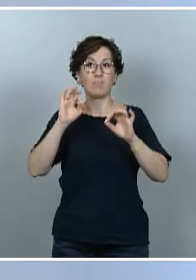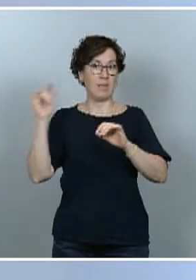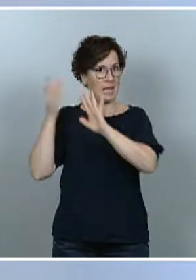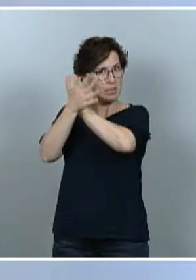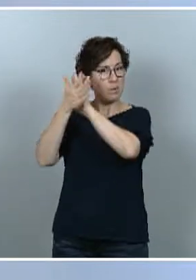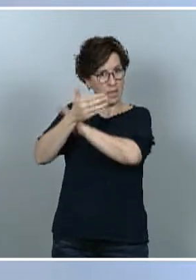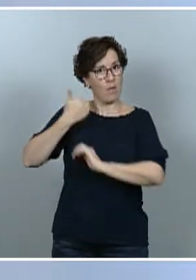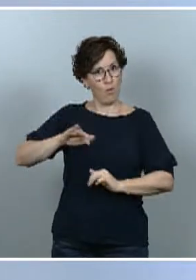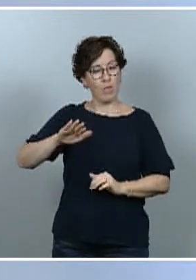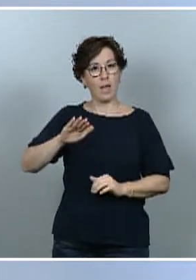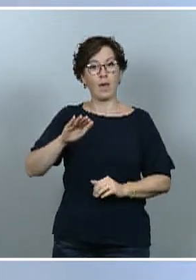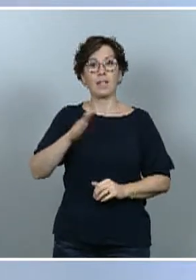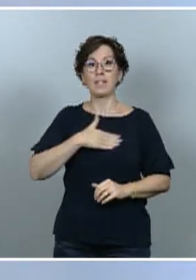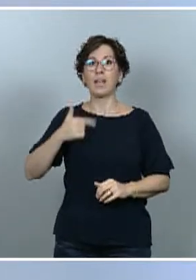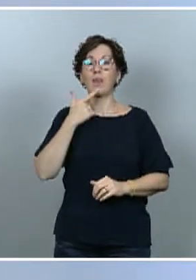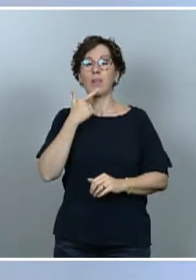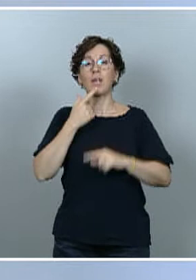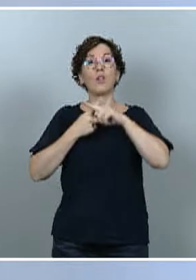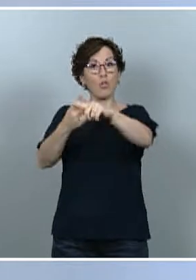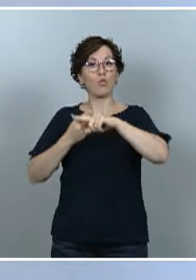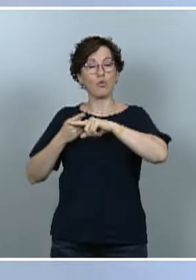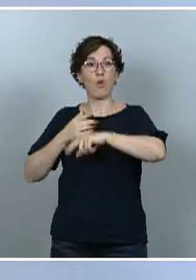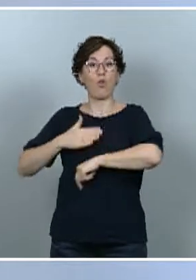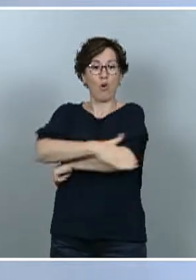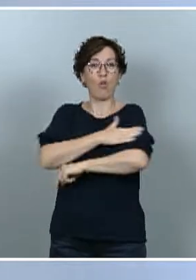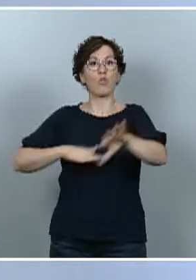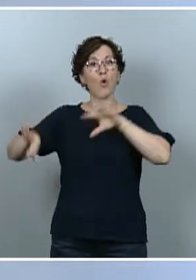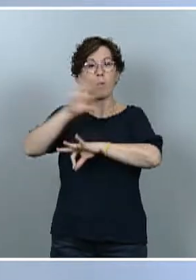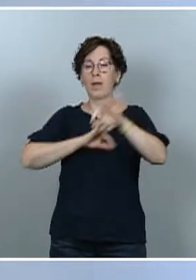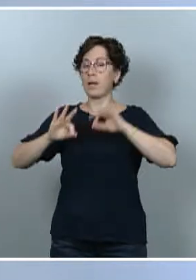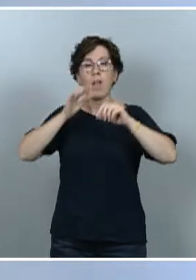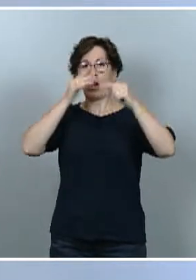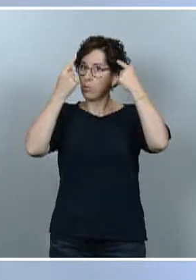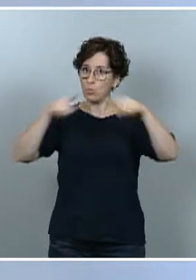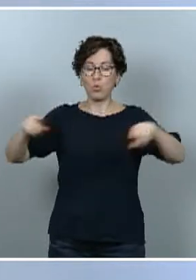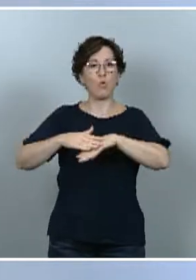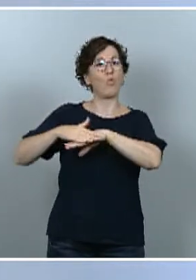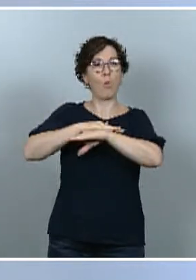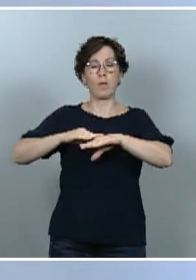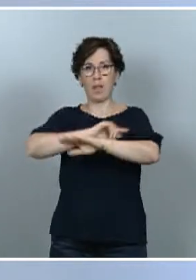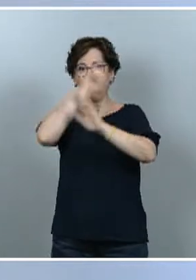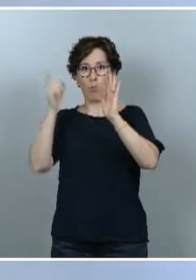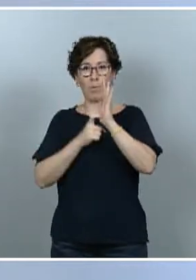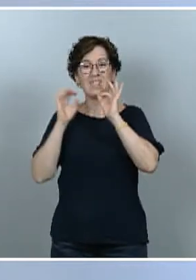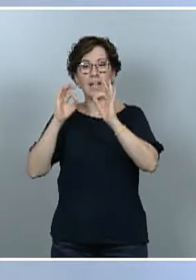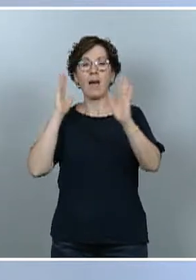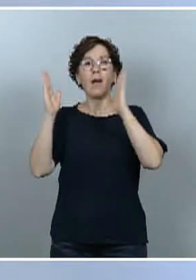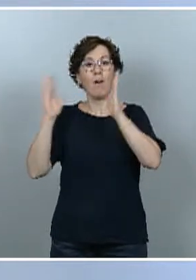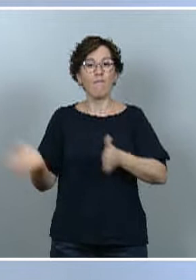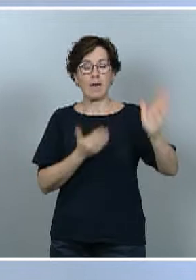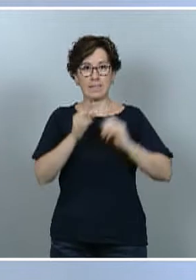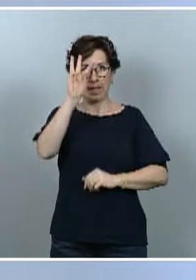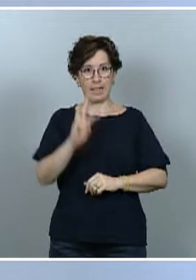que pasamos de la cogobernanza a la gobernanza plena de las comunidades autónomas por lo que respecta a la fase 3. Es decir,